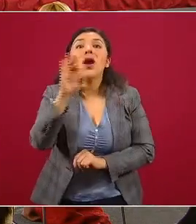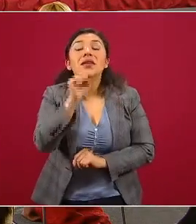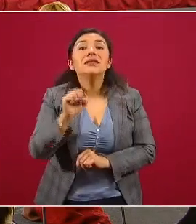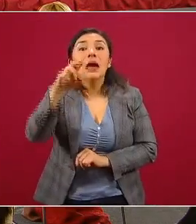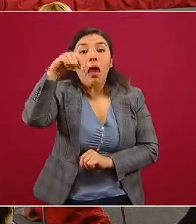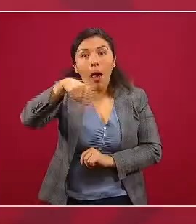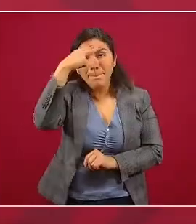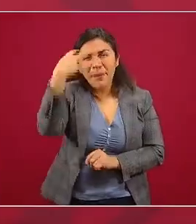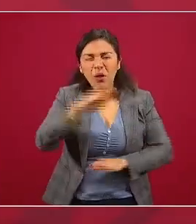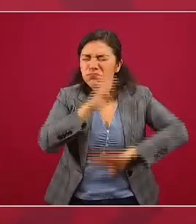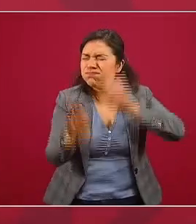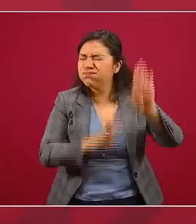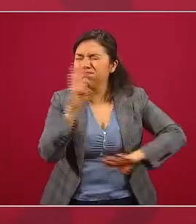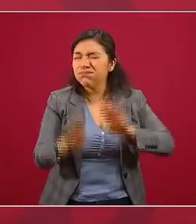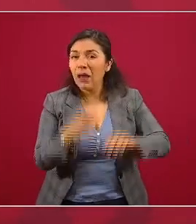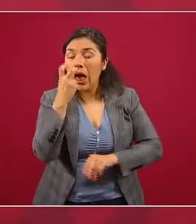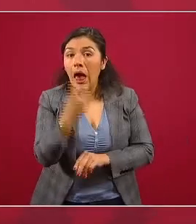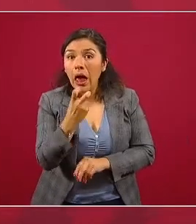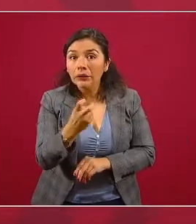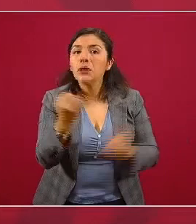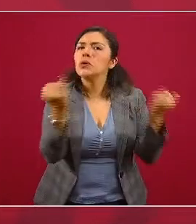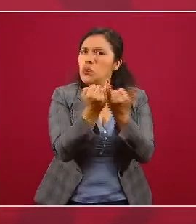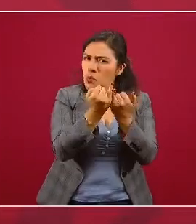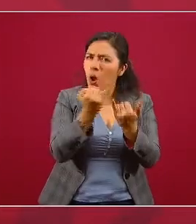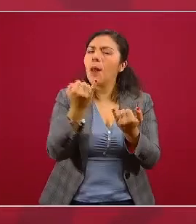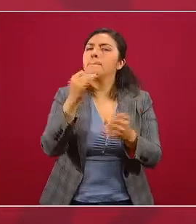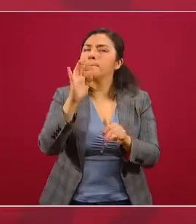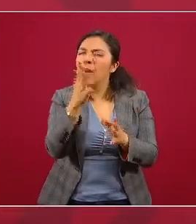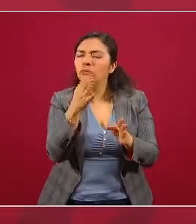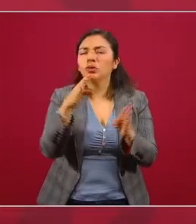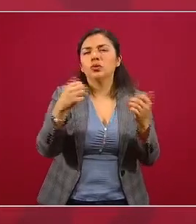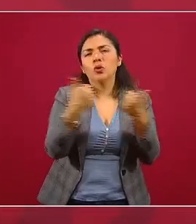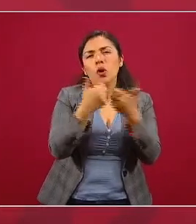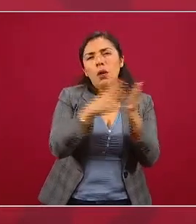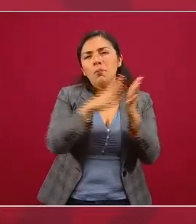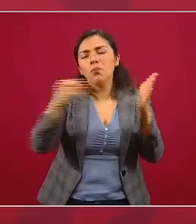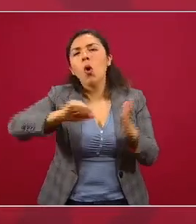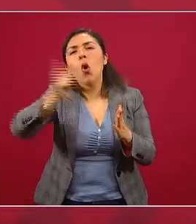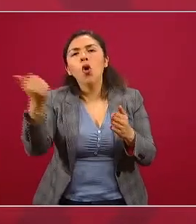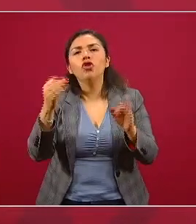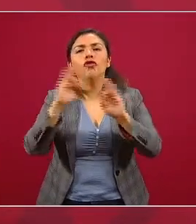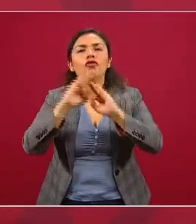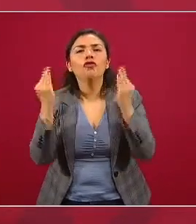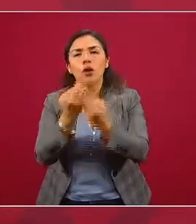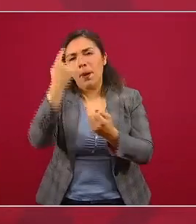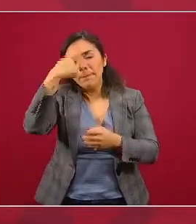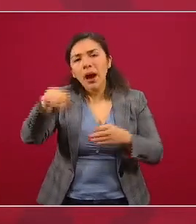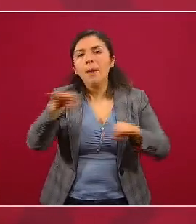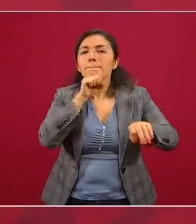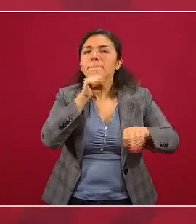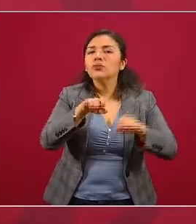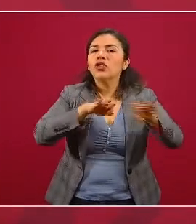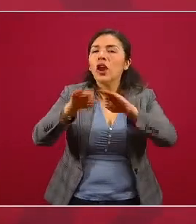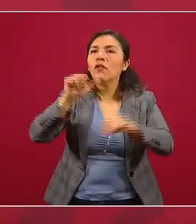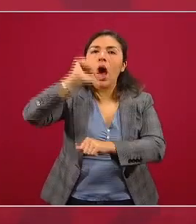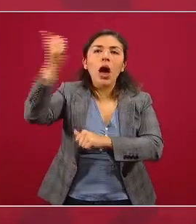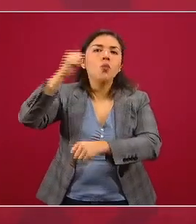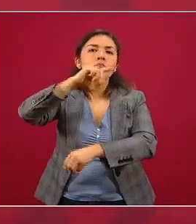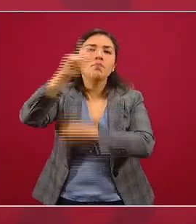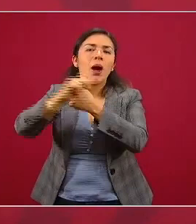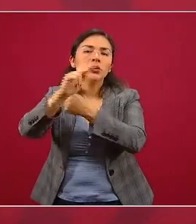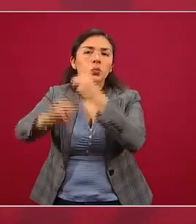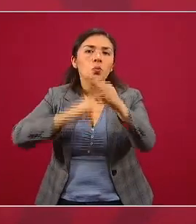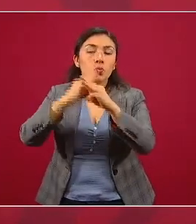a México y es un ejercicio semejante que se hace con una metodología estándar en los demás países del mundo. En todo el mundo ha